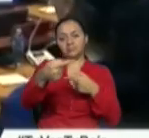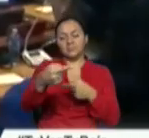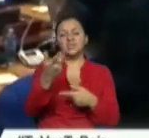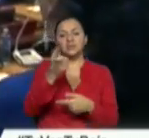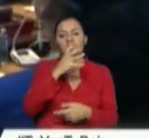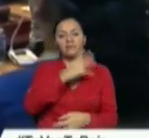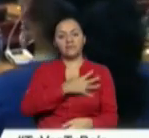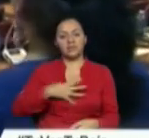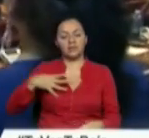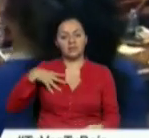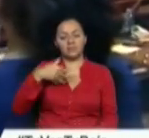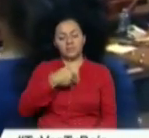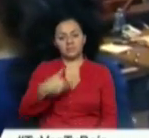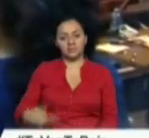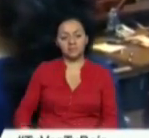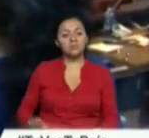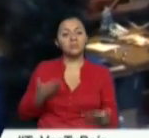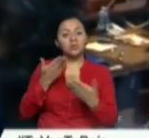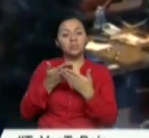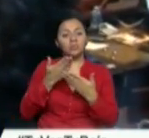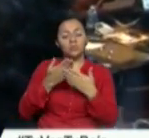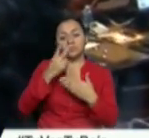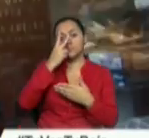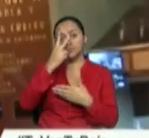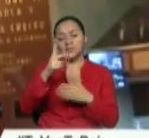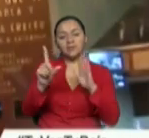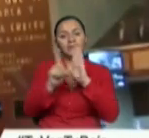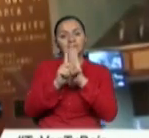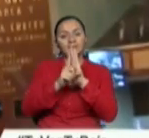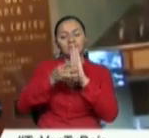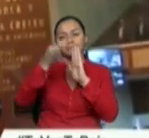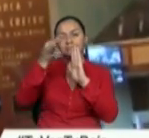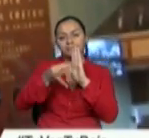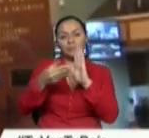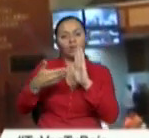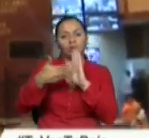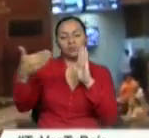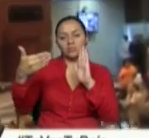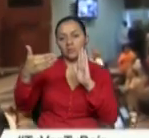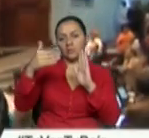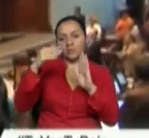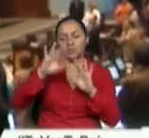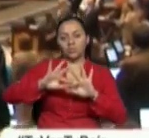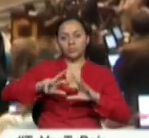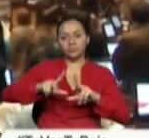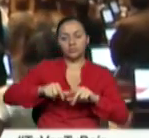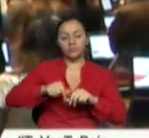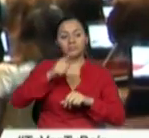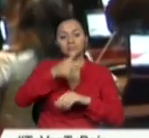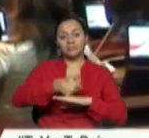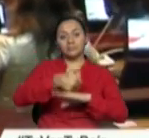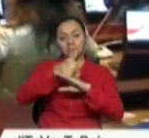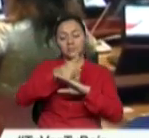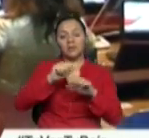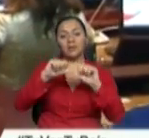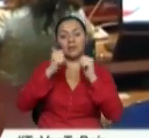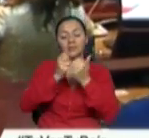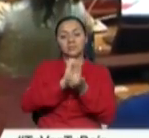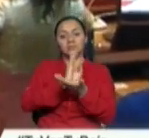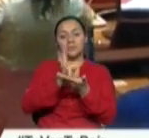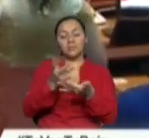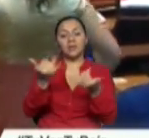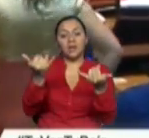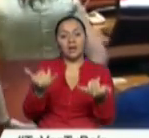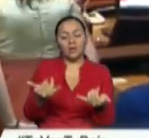de neira la propuesta Busca trabajar en una ley específica contra la corrupción de acuerdo con la titular del legislativo en la